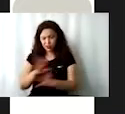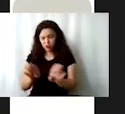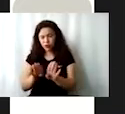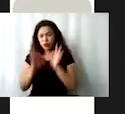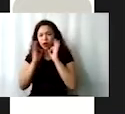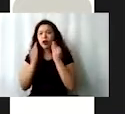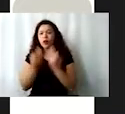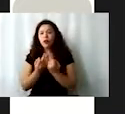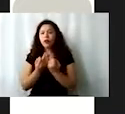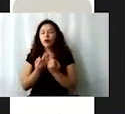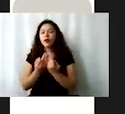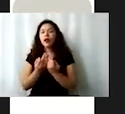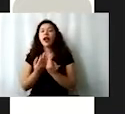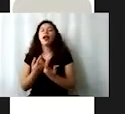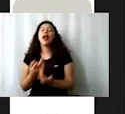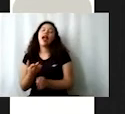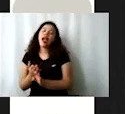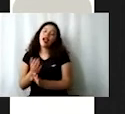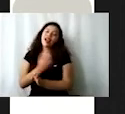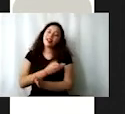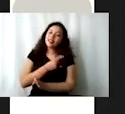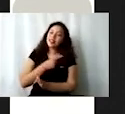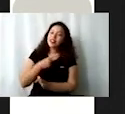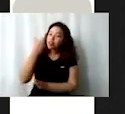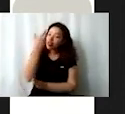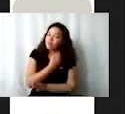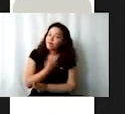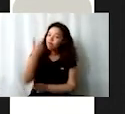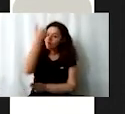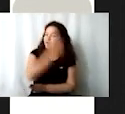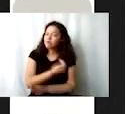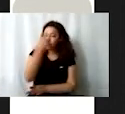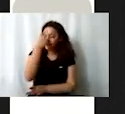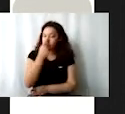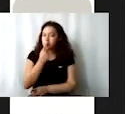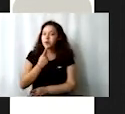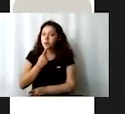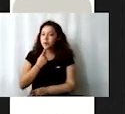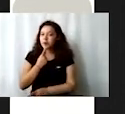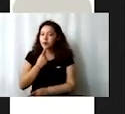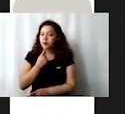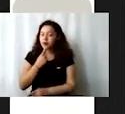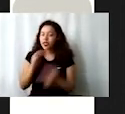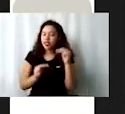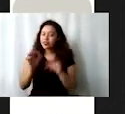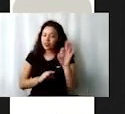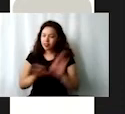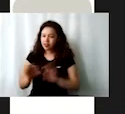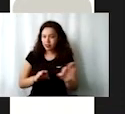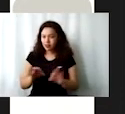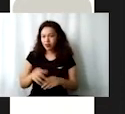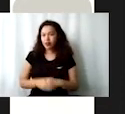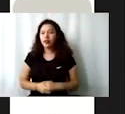No sin antes haber pasado por un análisis de puesto. Ese análisis de puestos, si partimos